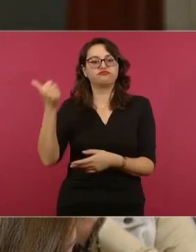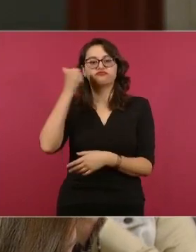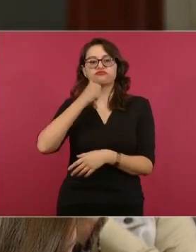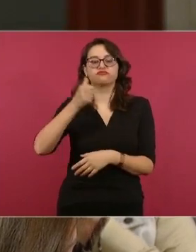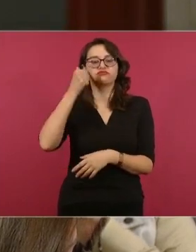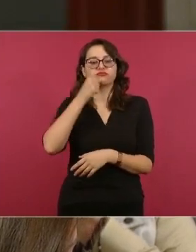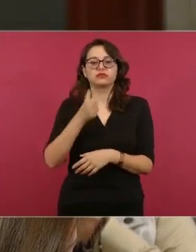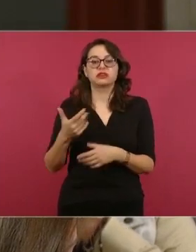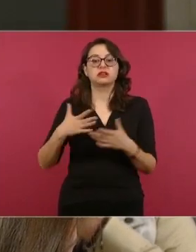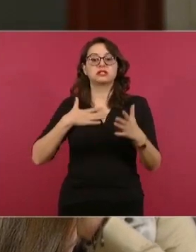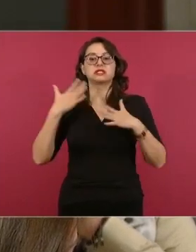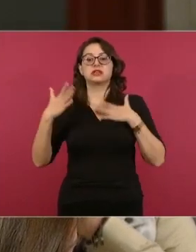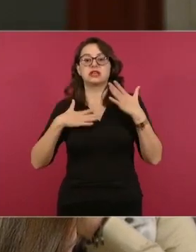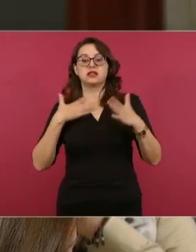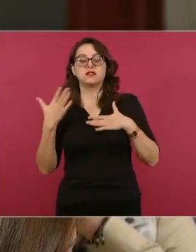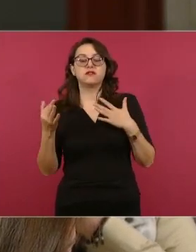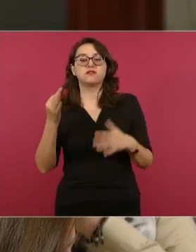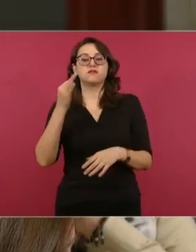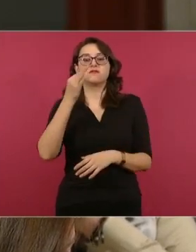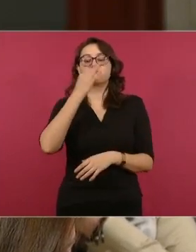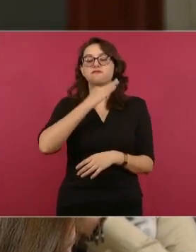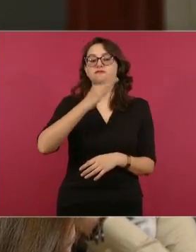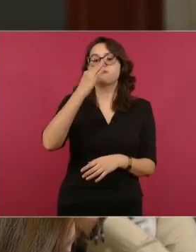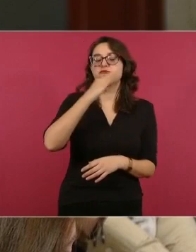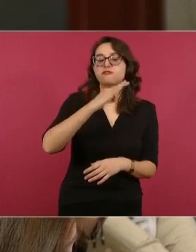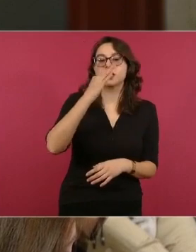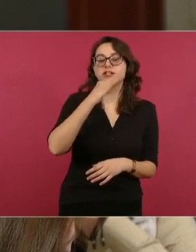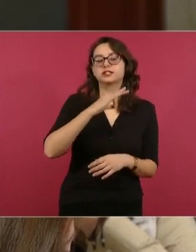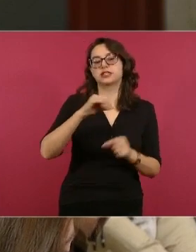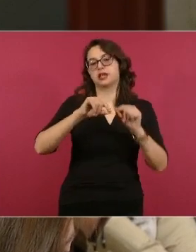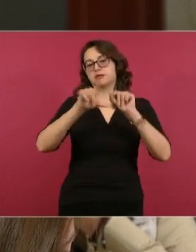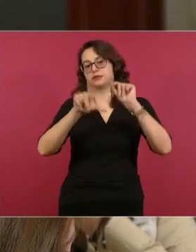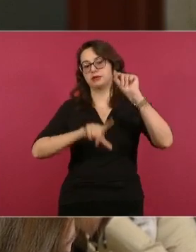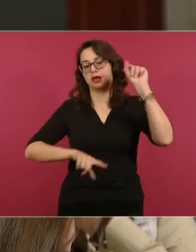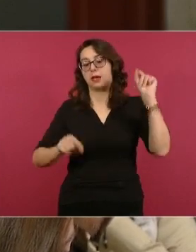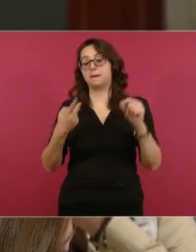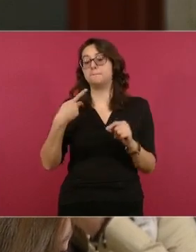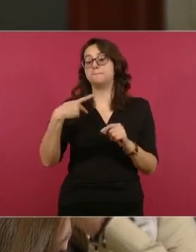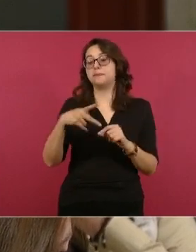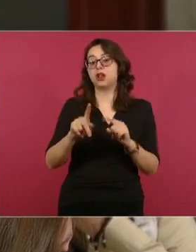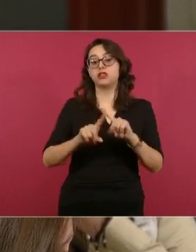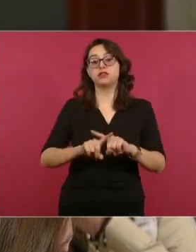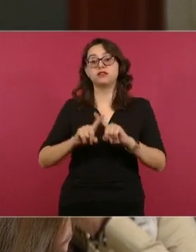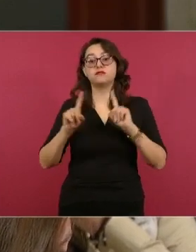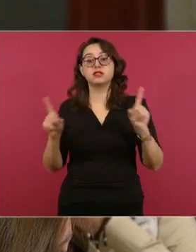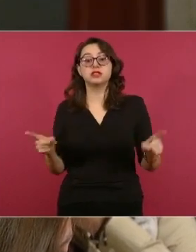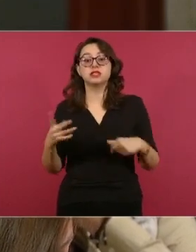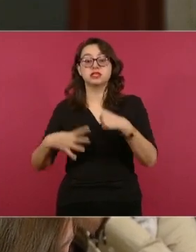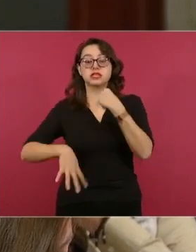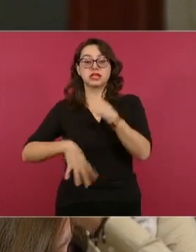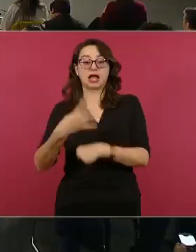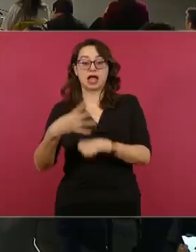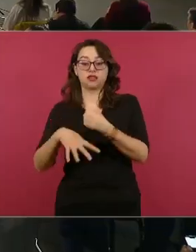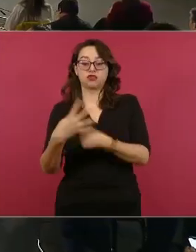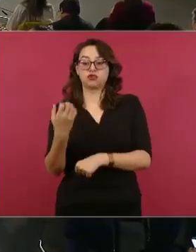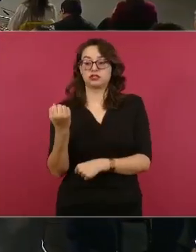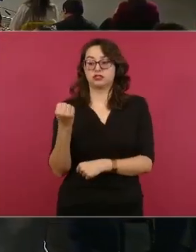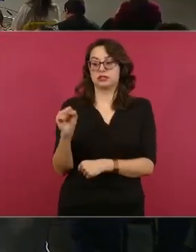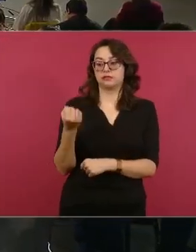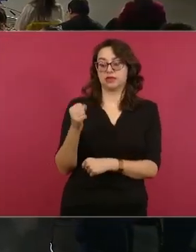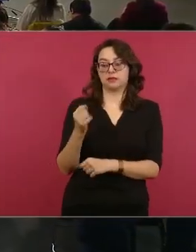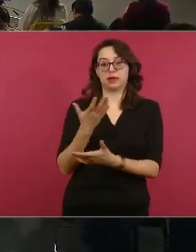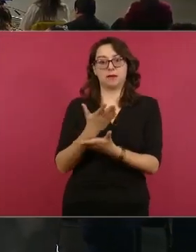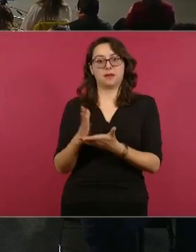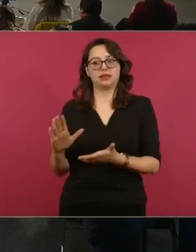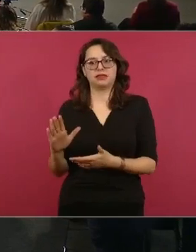fiestas patrias, pero el 14 de septiembre para ellos pues es un día porque es el Día de la Unión